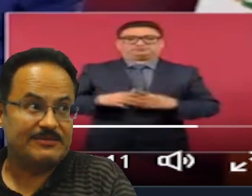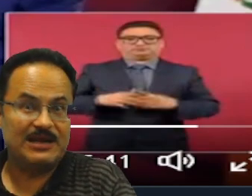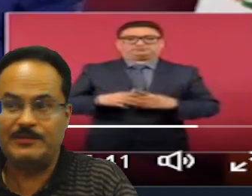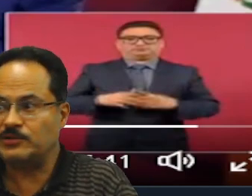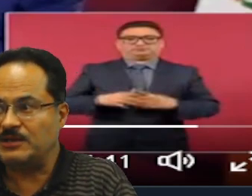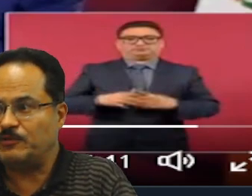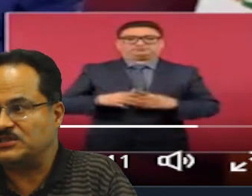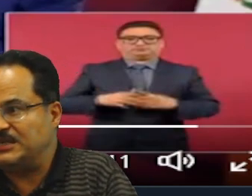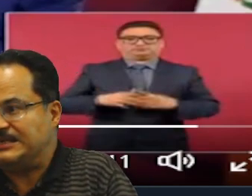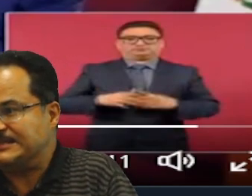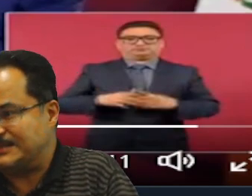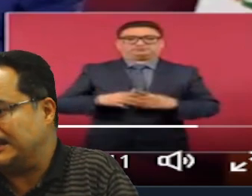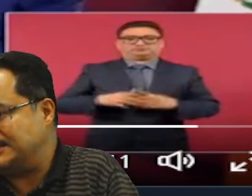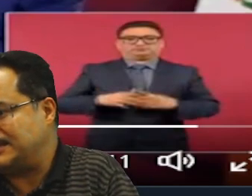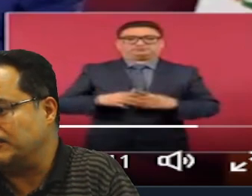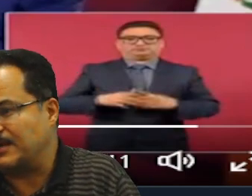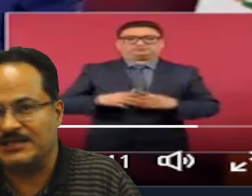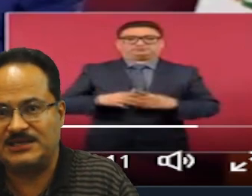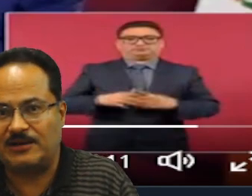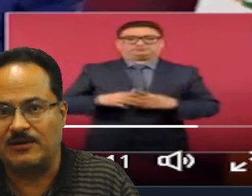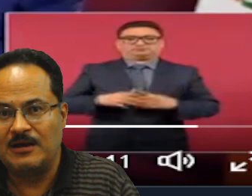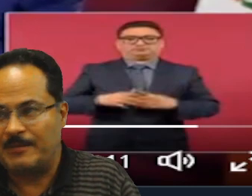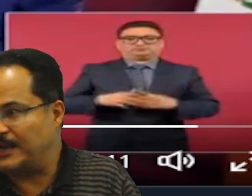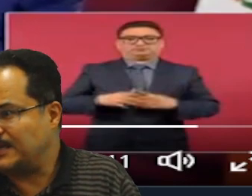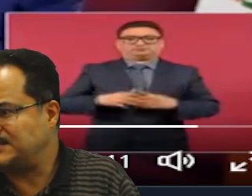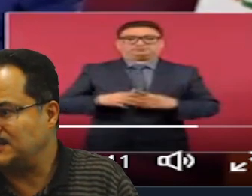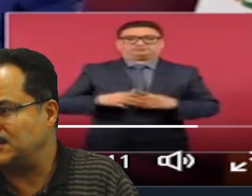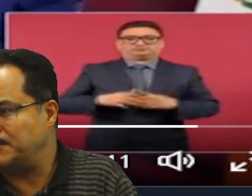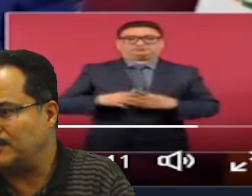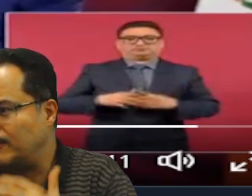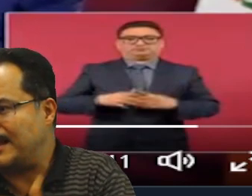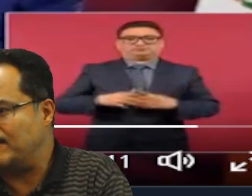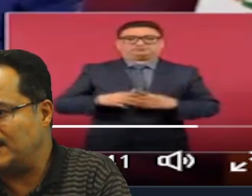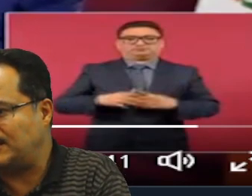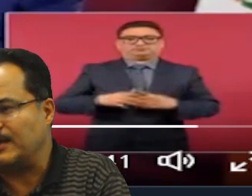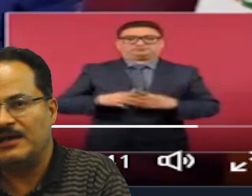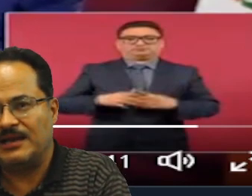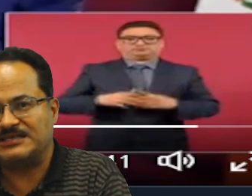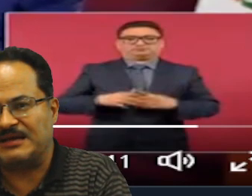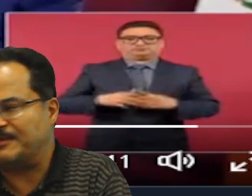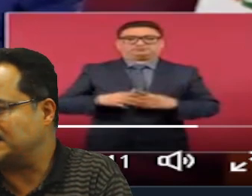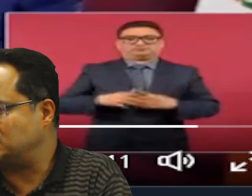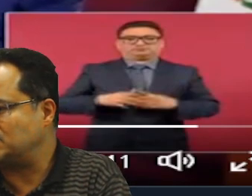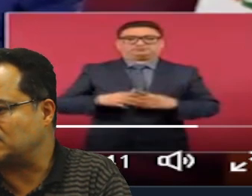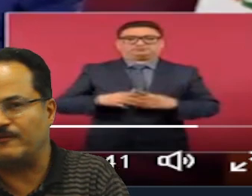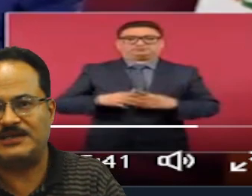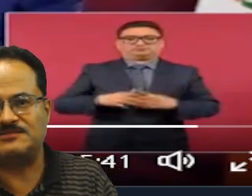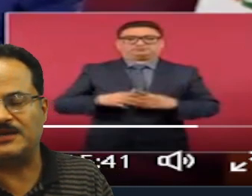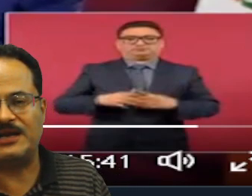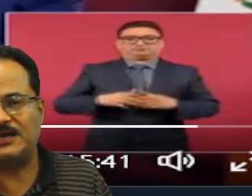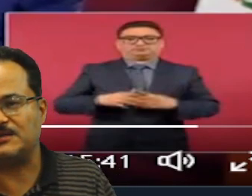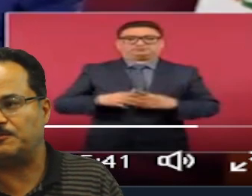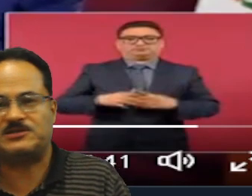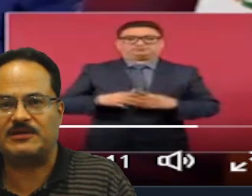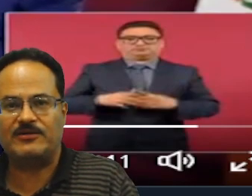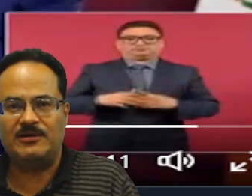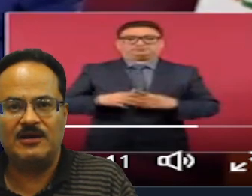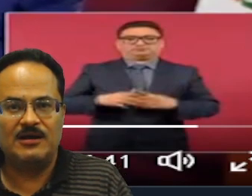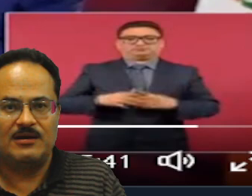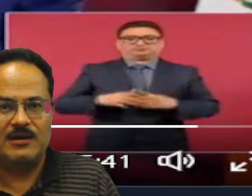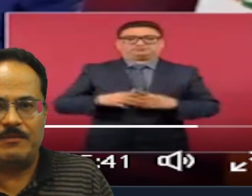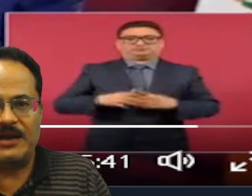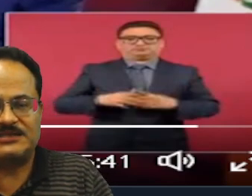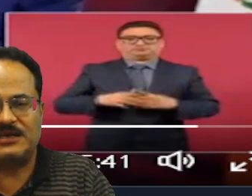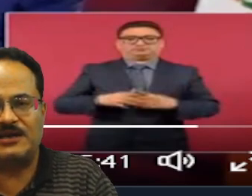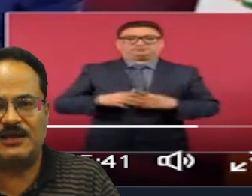Pues también al mismo tiempo Sí sí tengo que decirlo para qué están sirviendo realmente las dichosas conferencias mañaneras de López Obrador